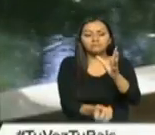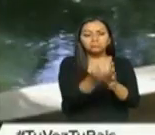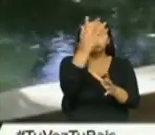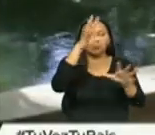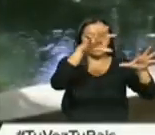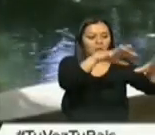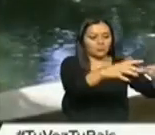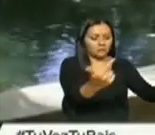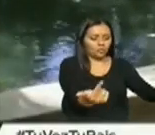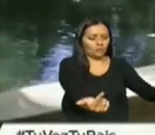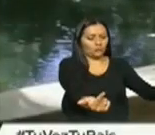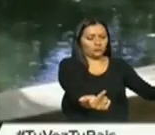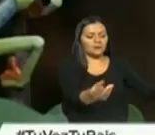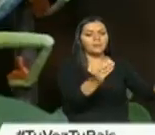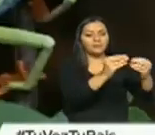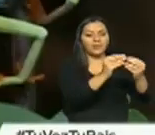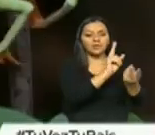reproducirse.